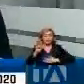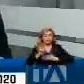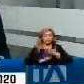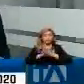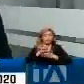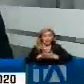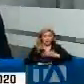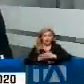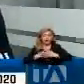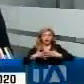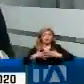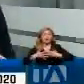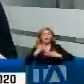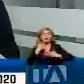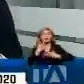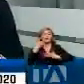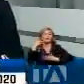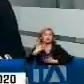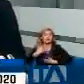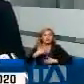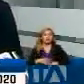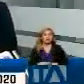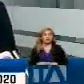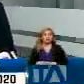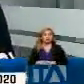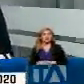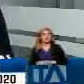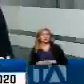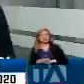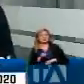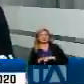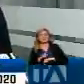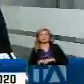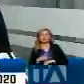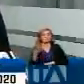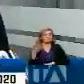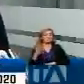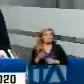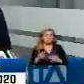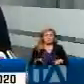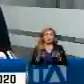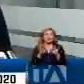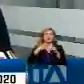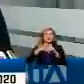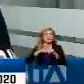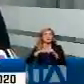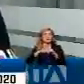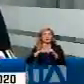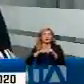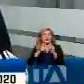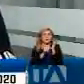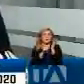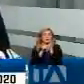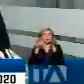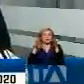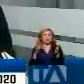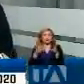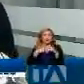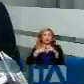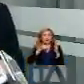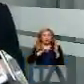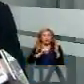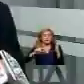aprobado un cronograma que establece justamente esa fecha. No tenemos mucho tiempo, pero sí es importante pues iniciar con la presencia del señor ministro